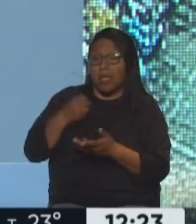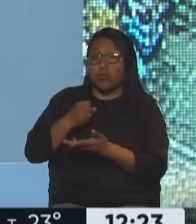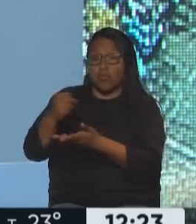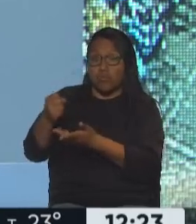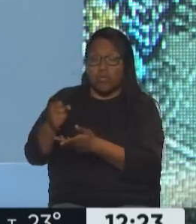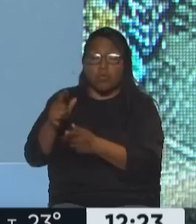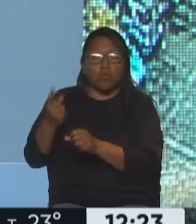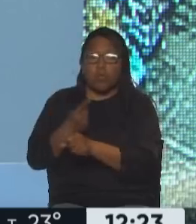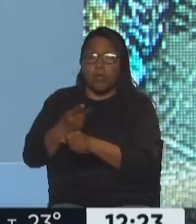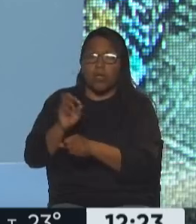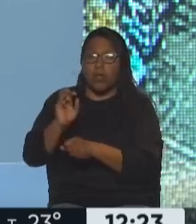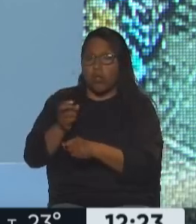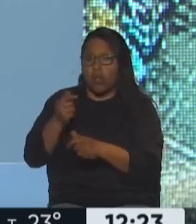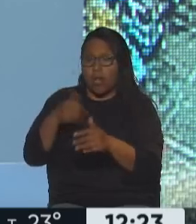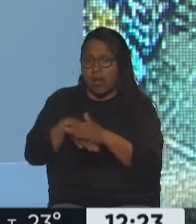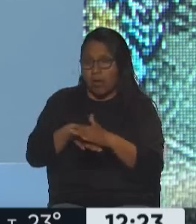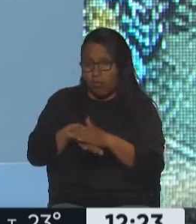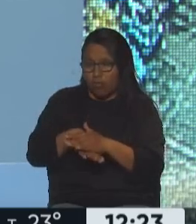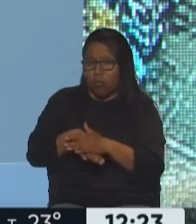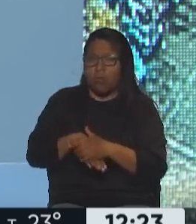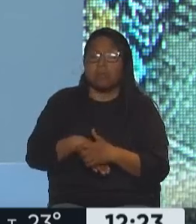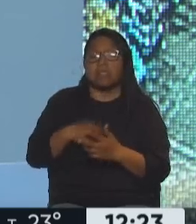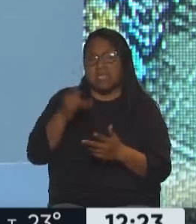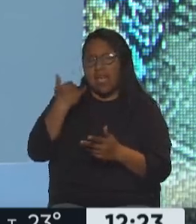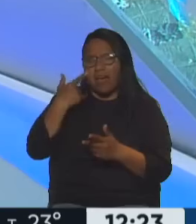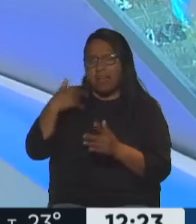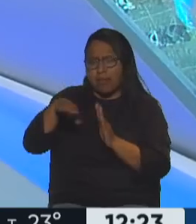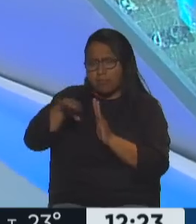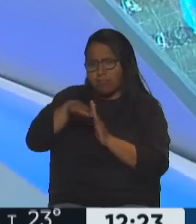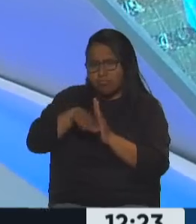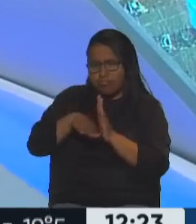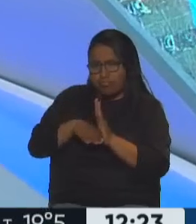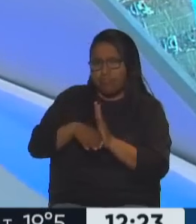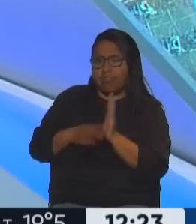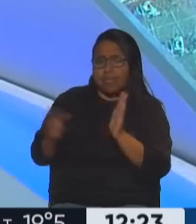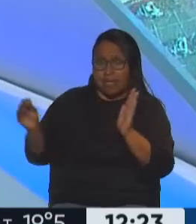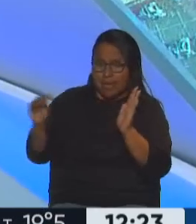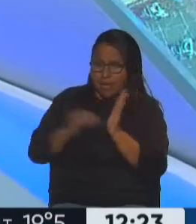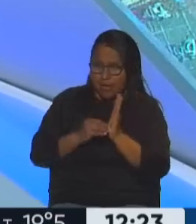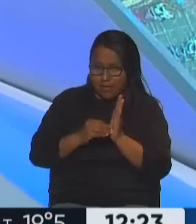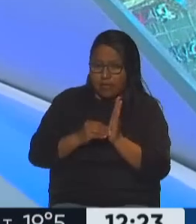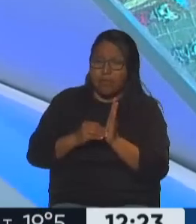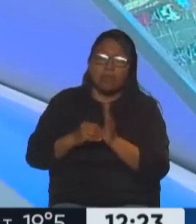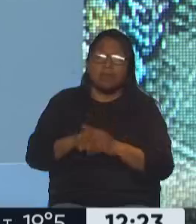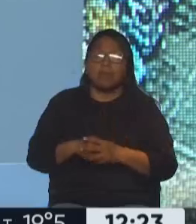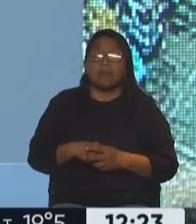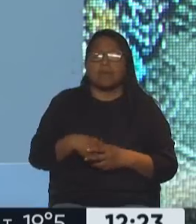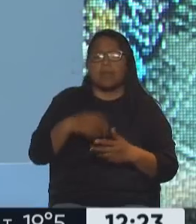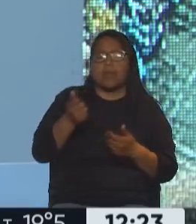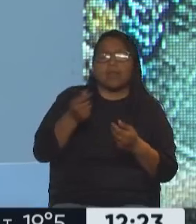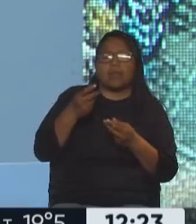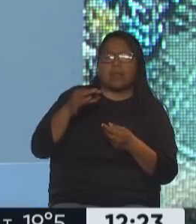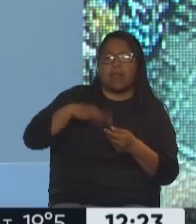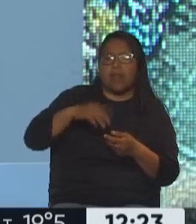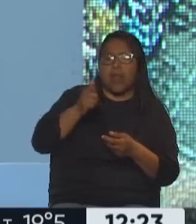van a poder comprar dólar ahorro. Recordemos que ya había toda una serie de restricciones, entre ellas haber recibido parte del salario con ATP o